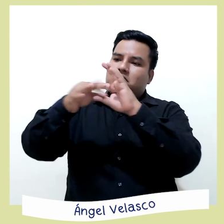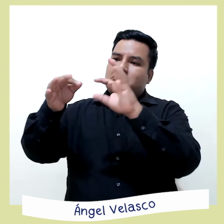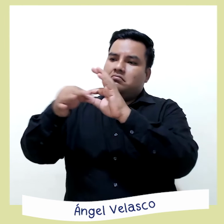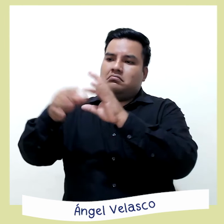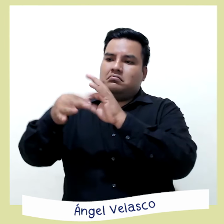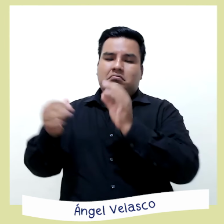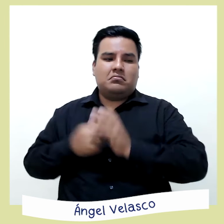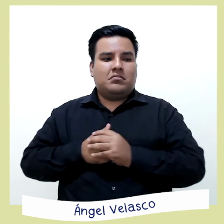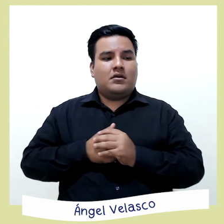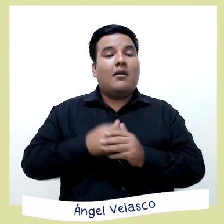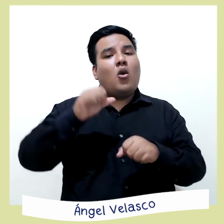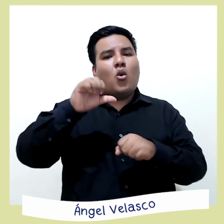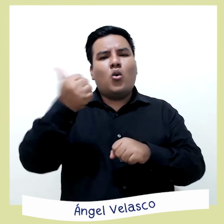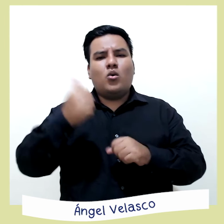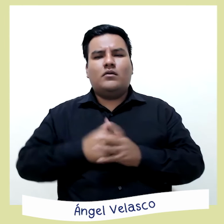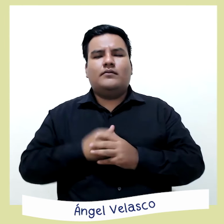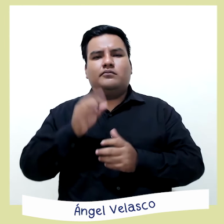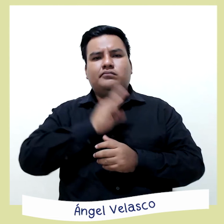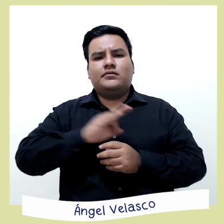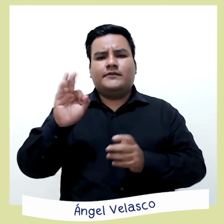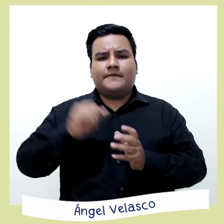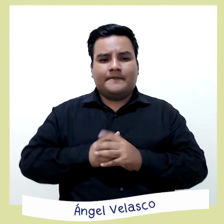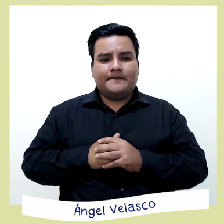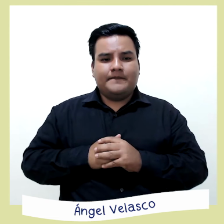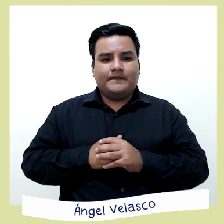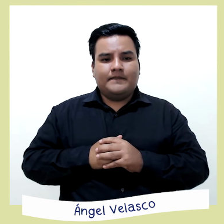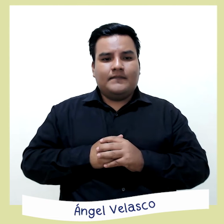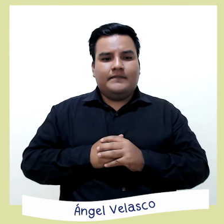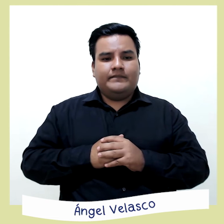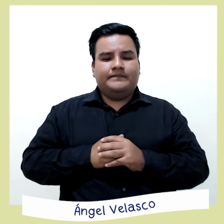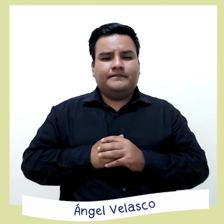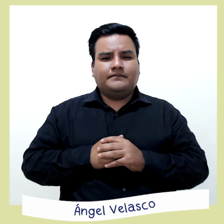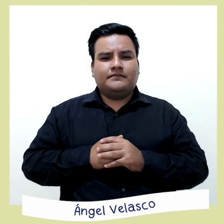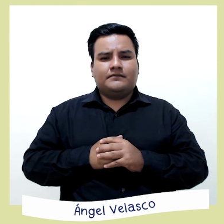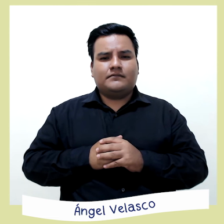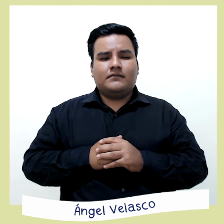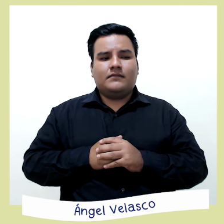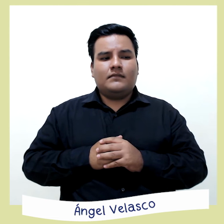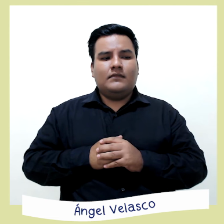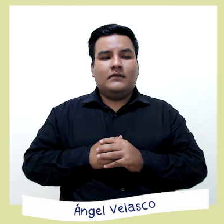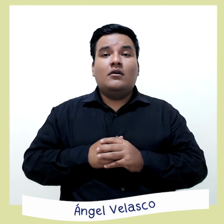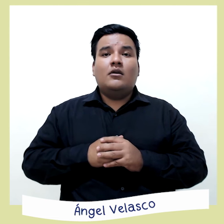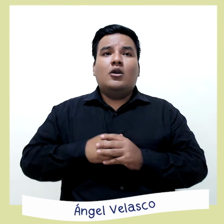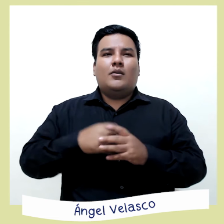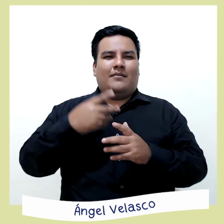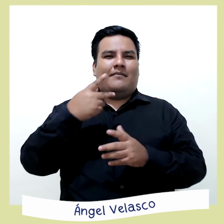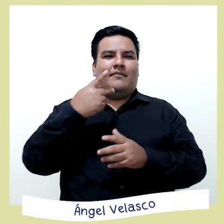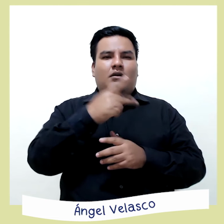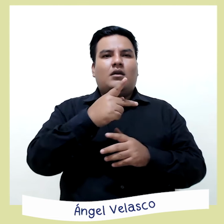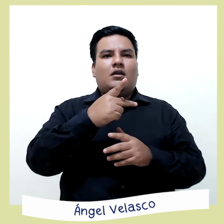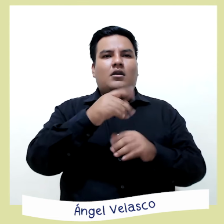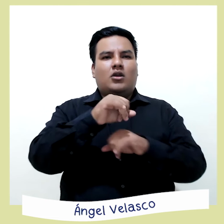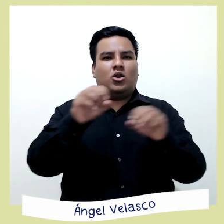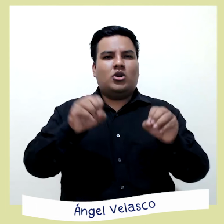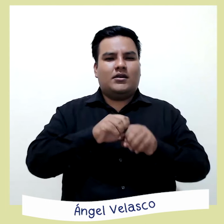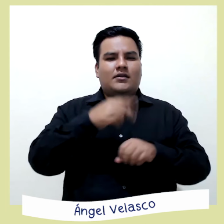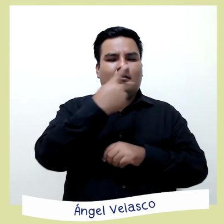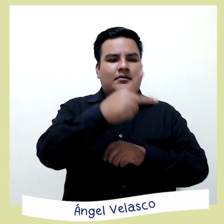personas, de cúmulo de conocimientos, y que vertimos parte de lo que podemos darle a los demás.